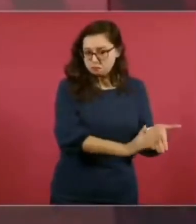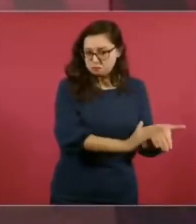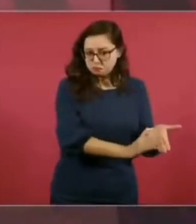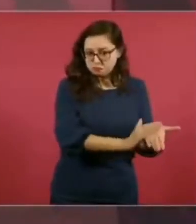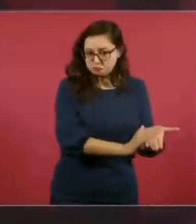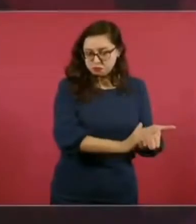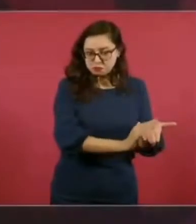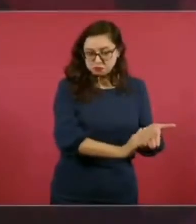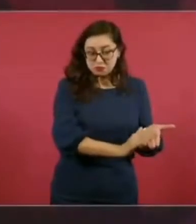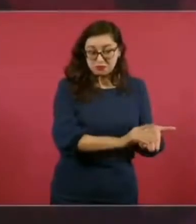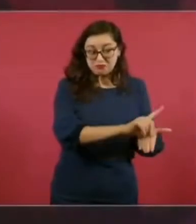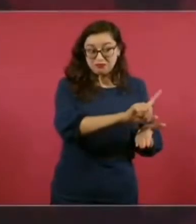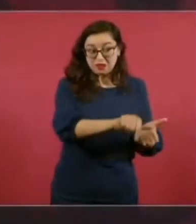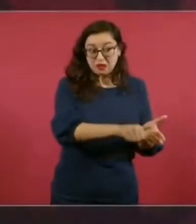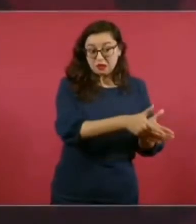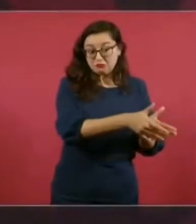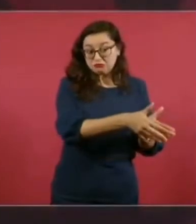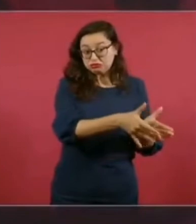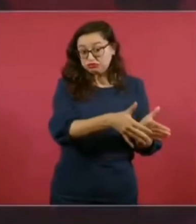todos los cambios.